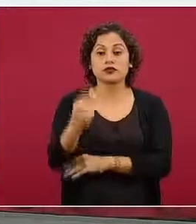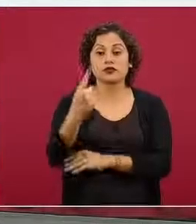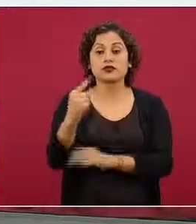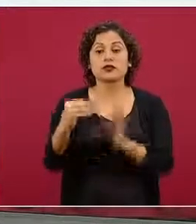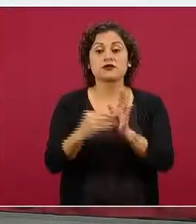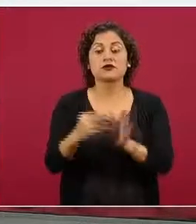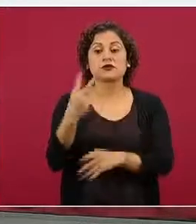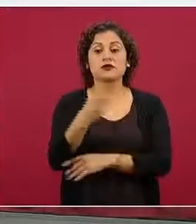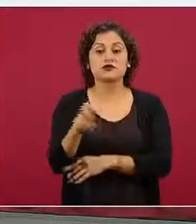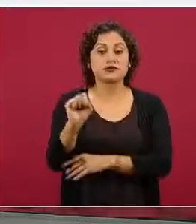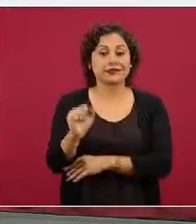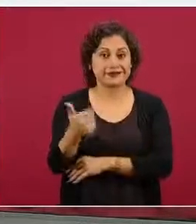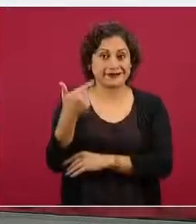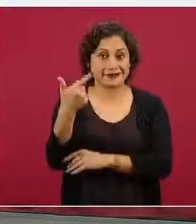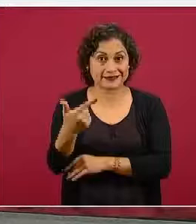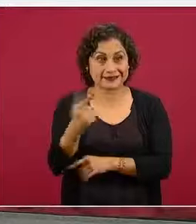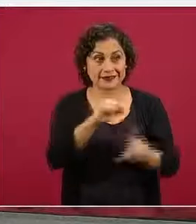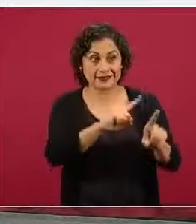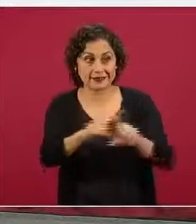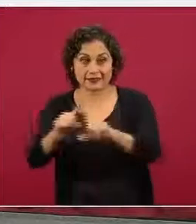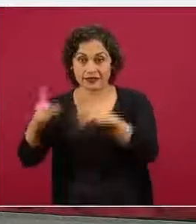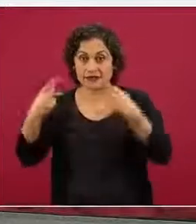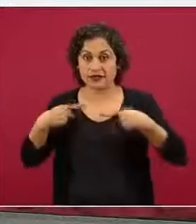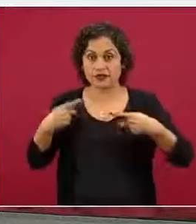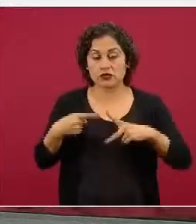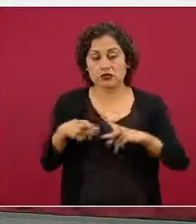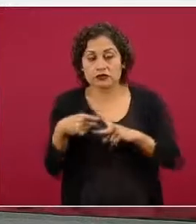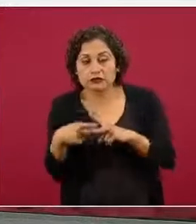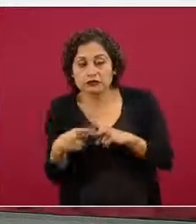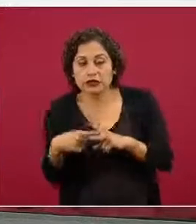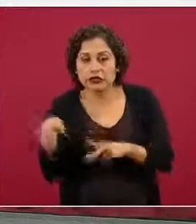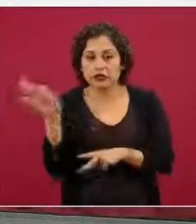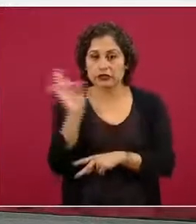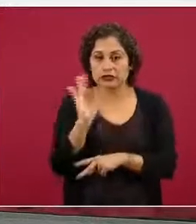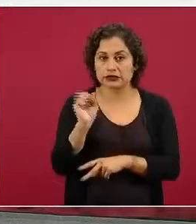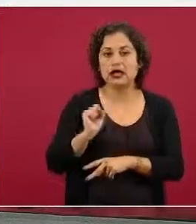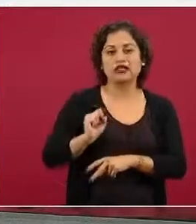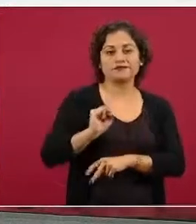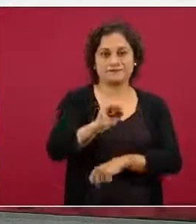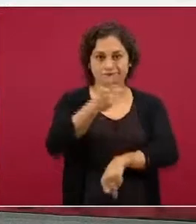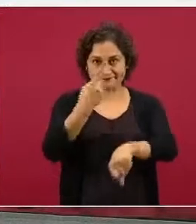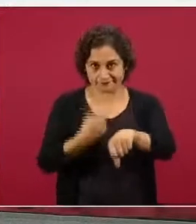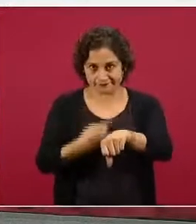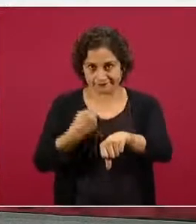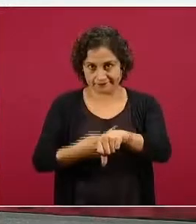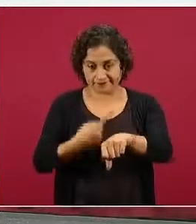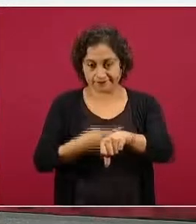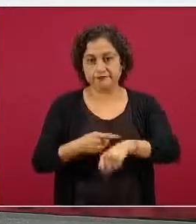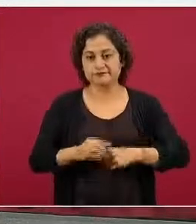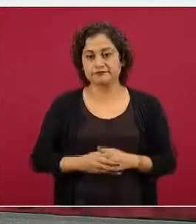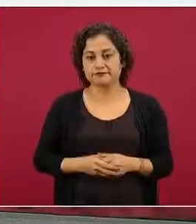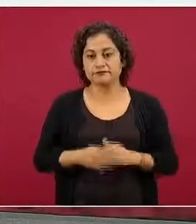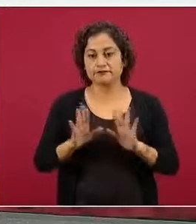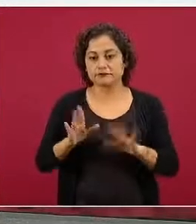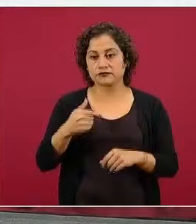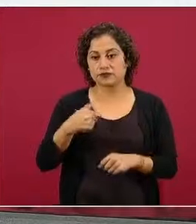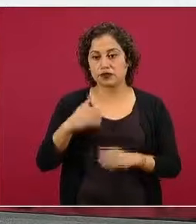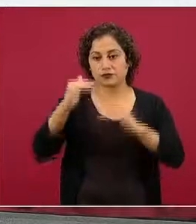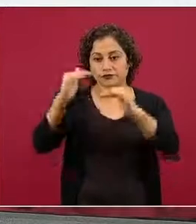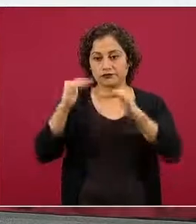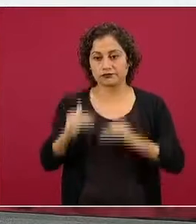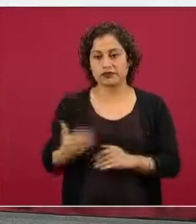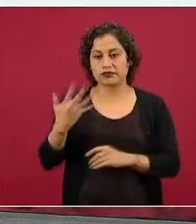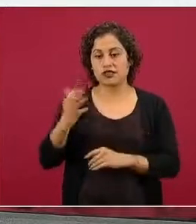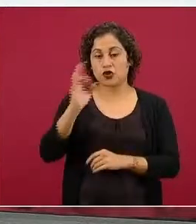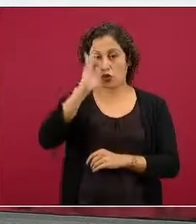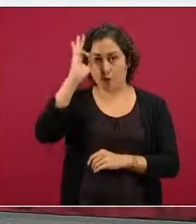1.281.267 casos estimados positivos al virus SARS-CoV-2 y, como ya lo comenté, un 5%